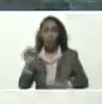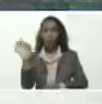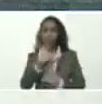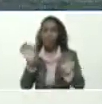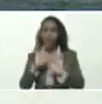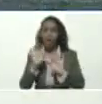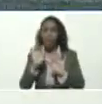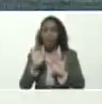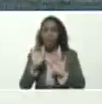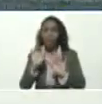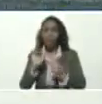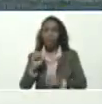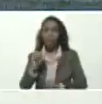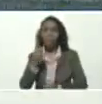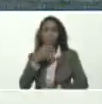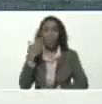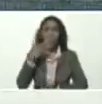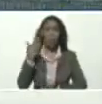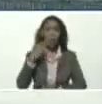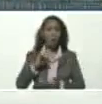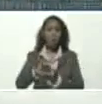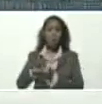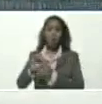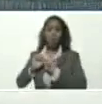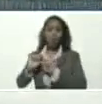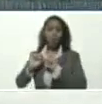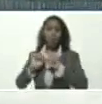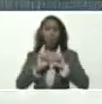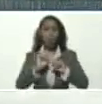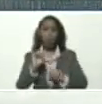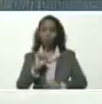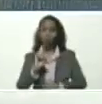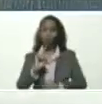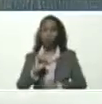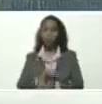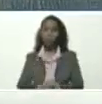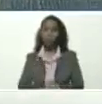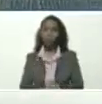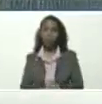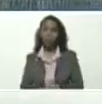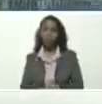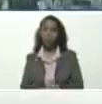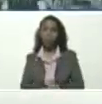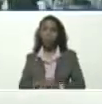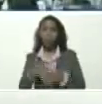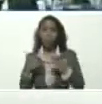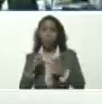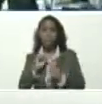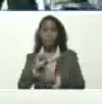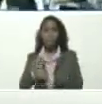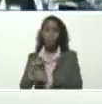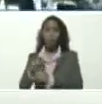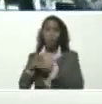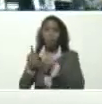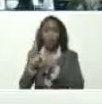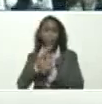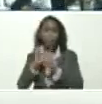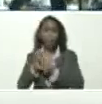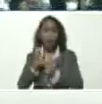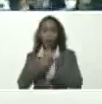de chauvinismo, de exclusiones. de desprecio hacia otras culturas, ¿no?